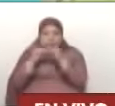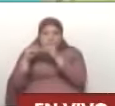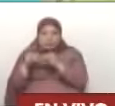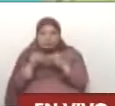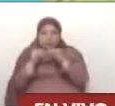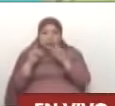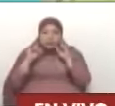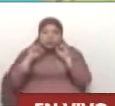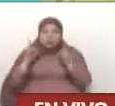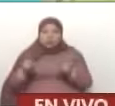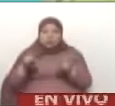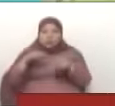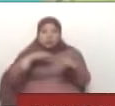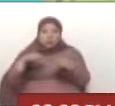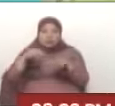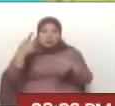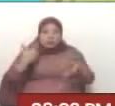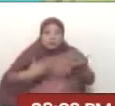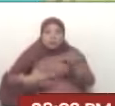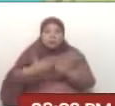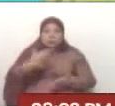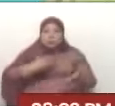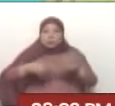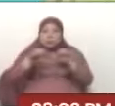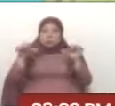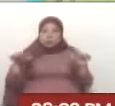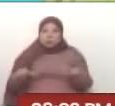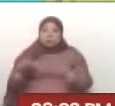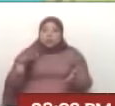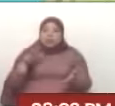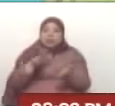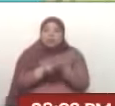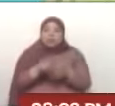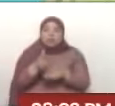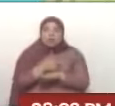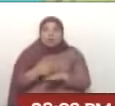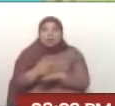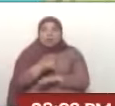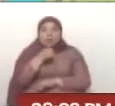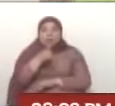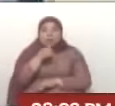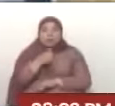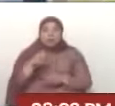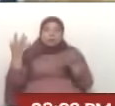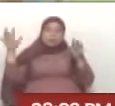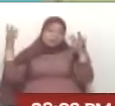de vialidad y sistema de drenaje. Aprobado, gobernador.